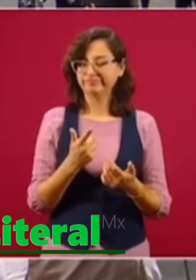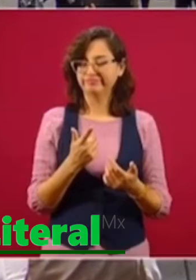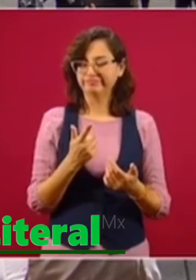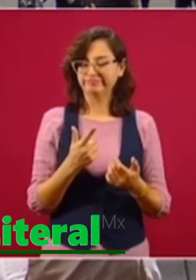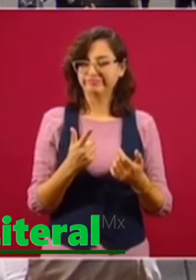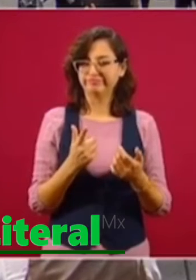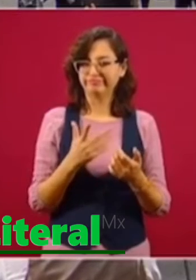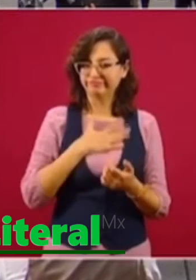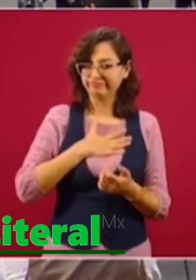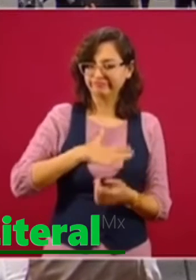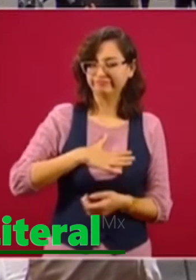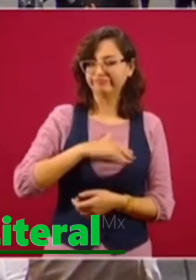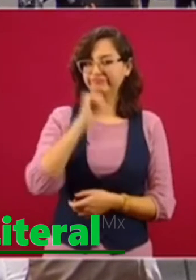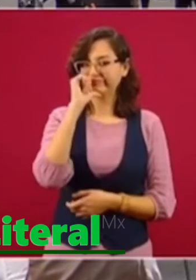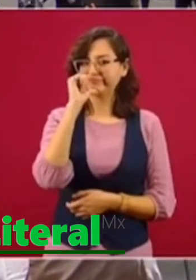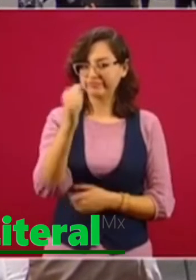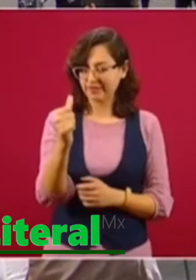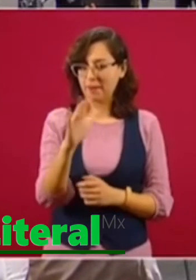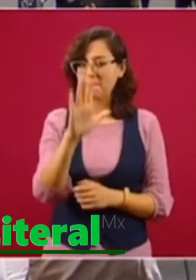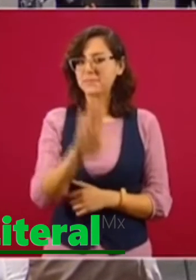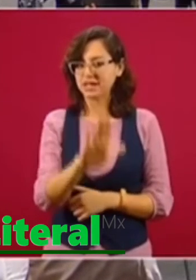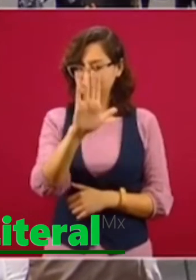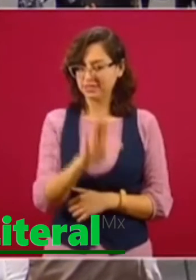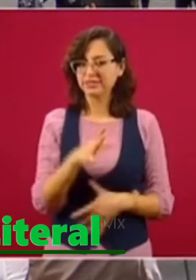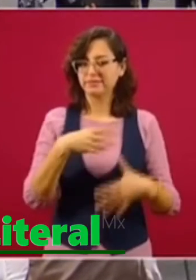de injusticia.